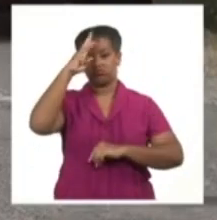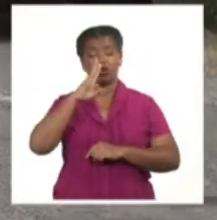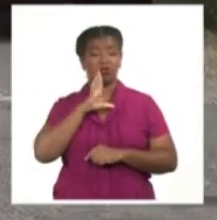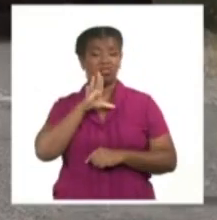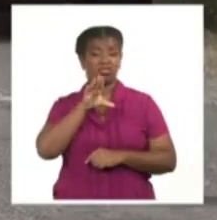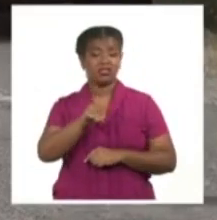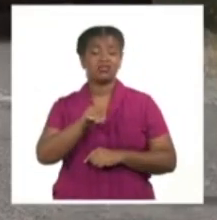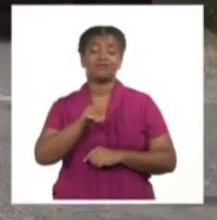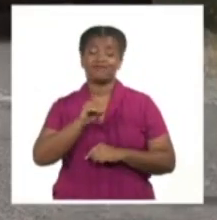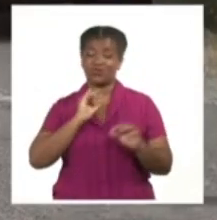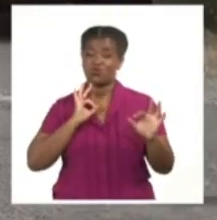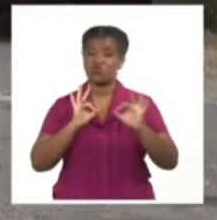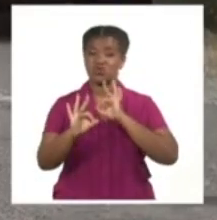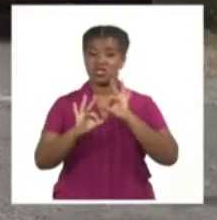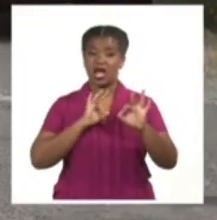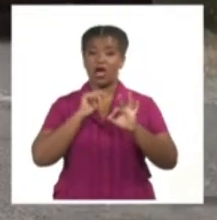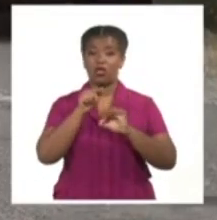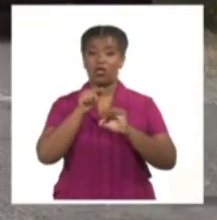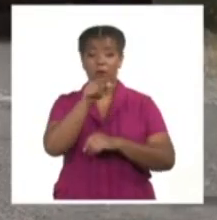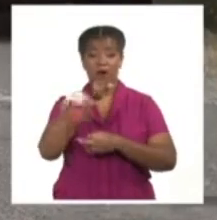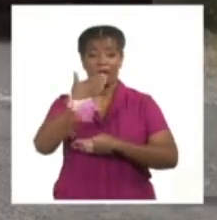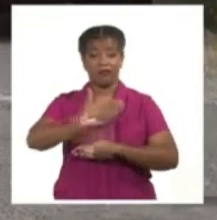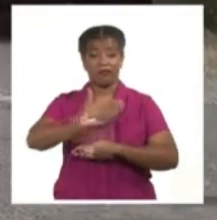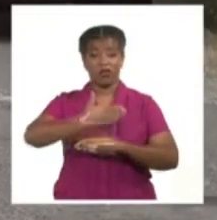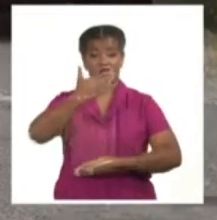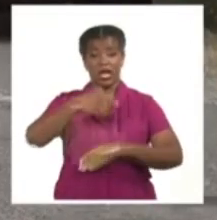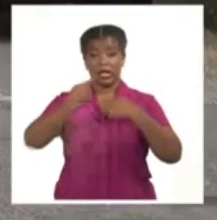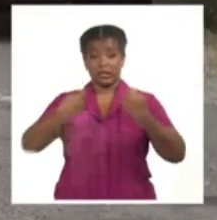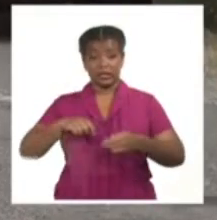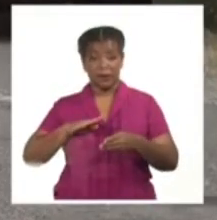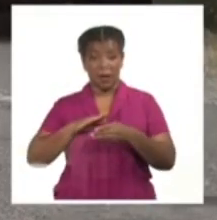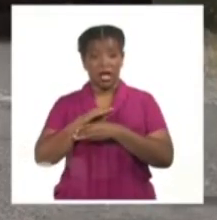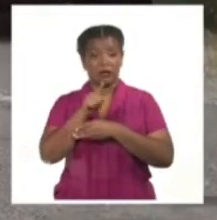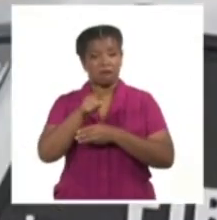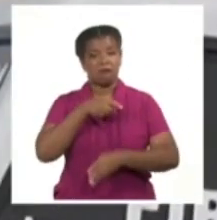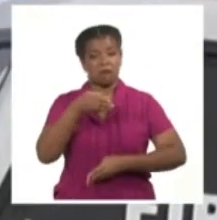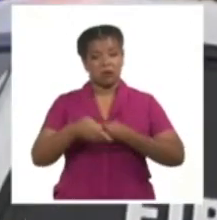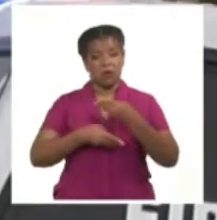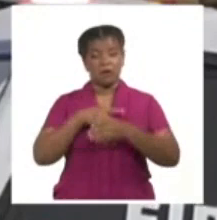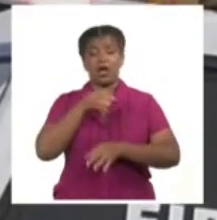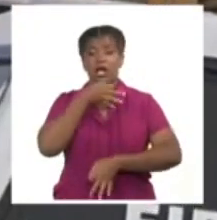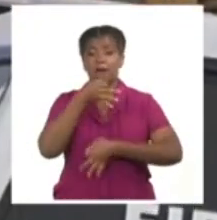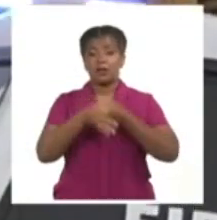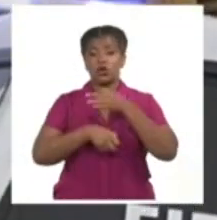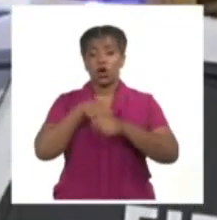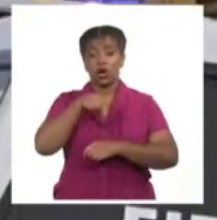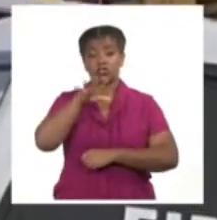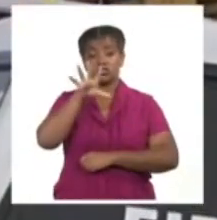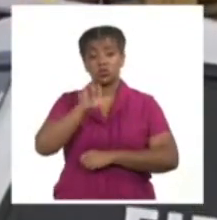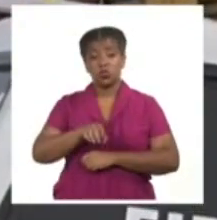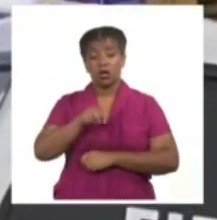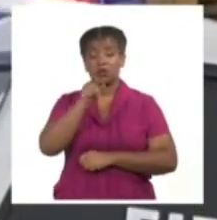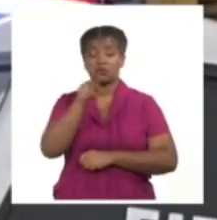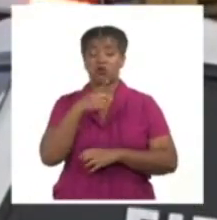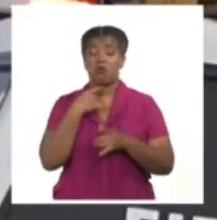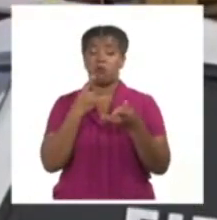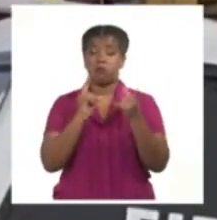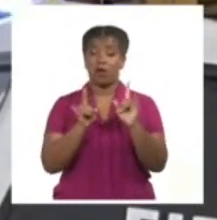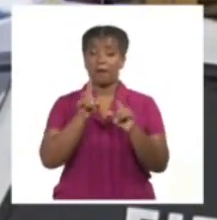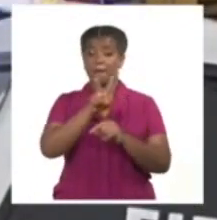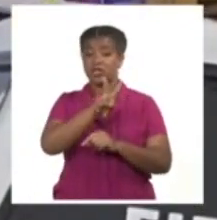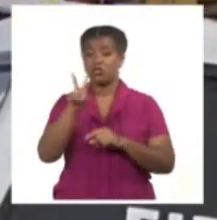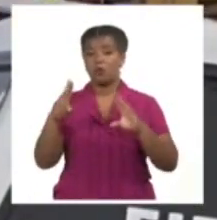advirtió sobre las consecuencias del tráfico de personas. Explicó que hasta el momento son 50 los fallecidos, 22 de